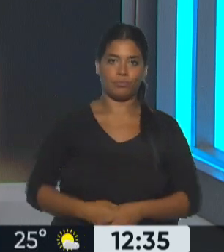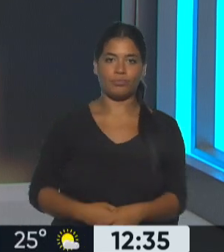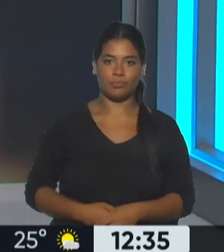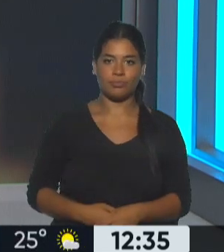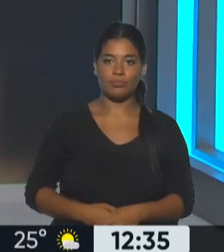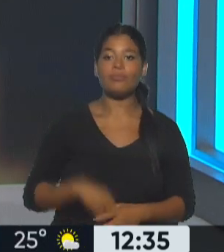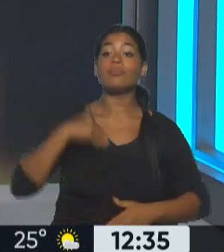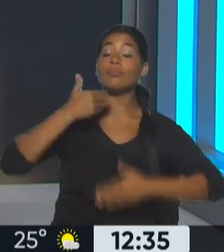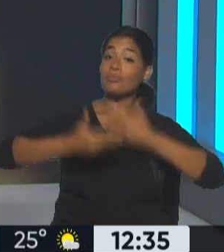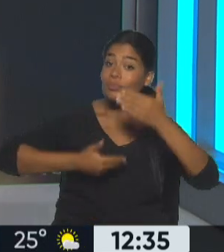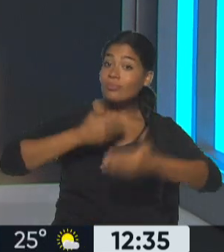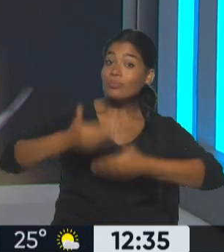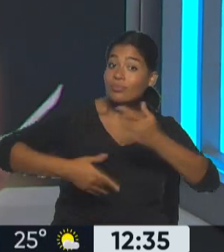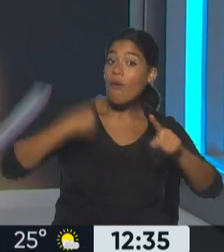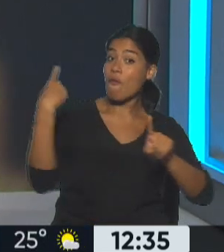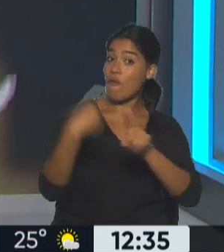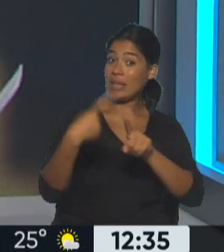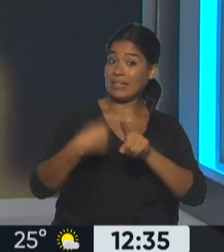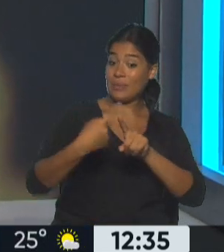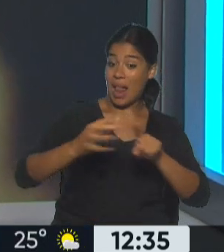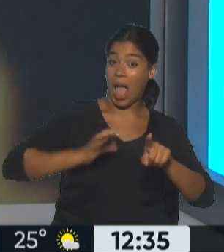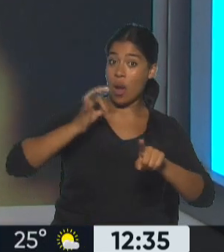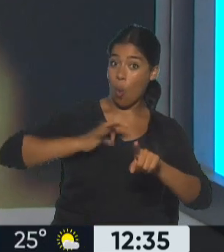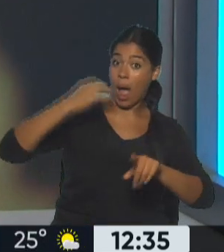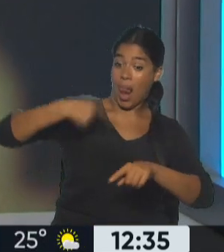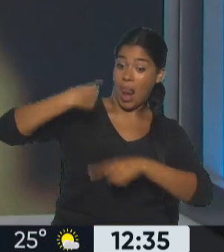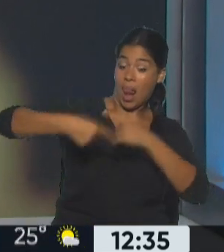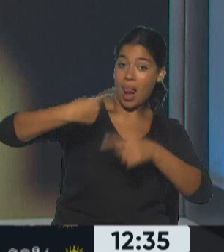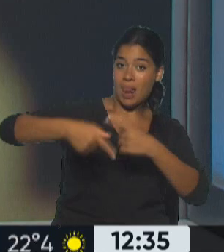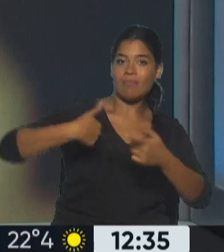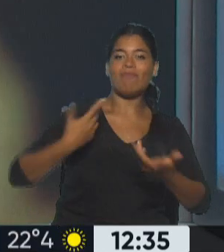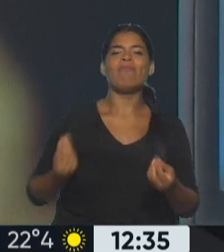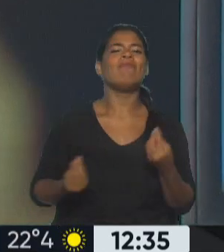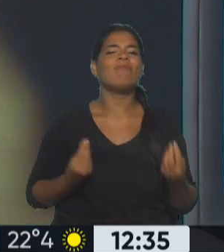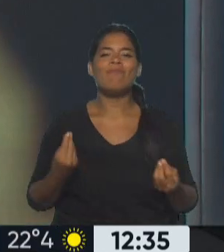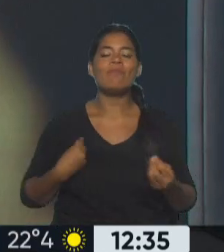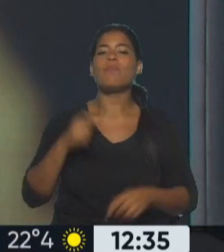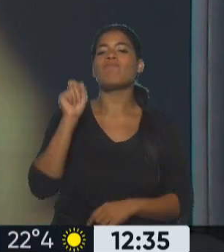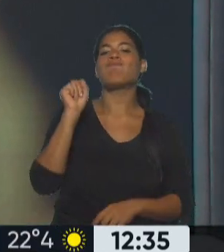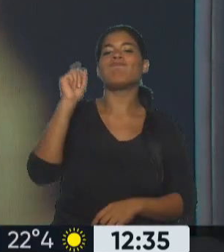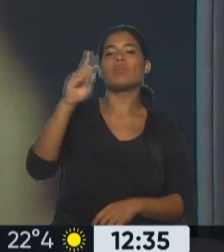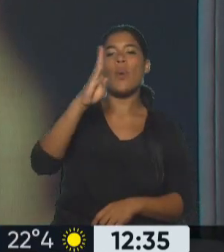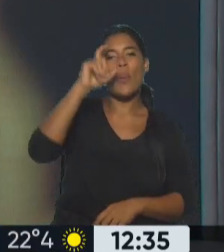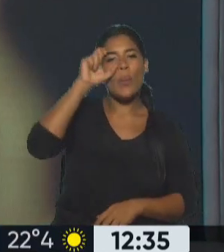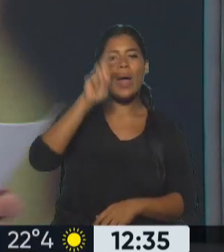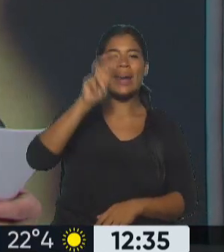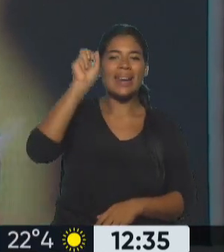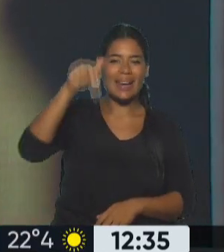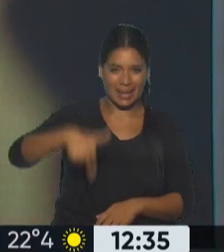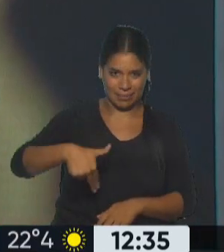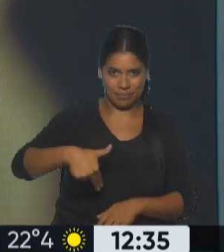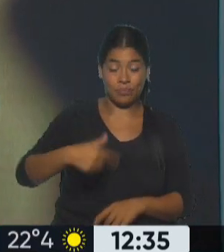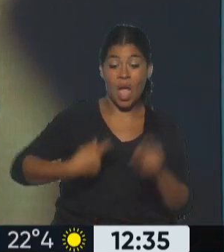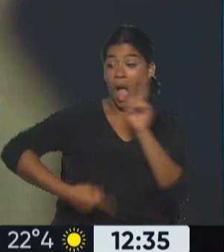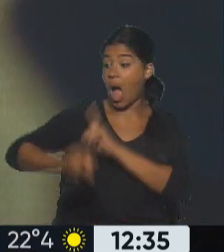Se está desarrollando uno de los festivales anuales más importantes en materia de cine mundial, el Festival de Berlín, que ayer homenajeó a uno de los